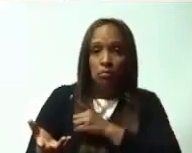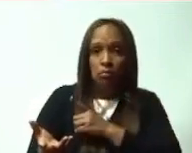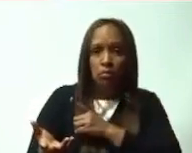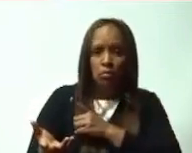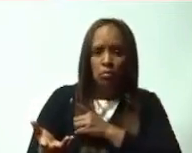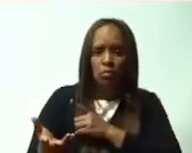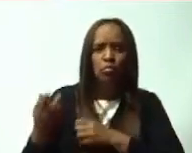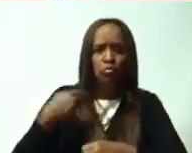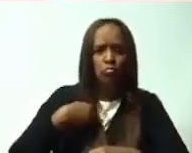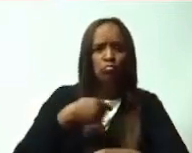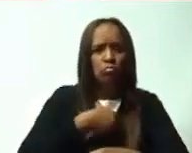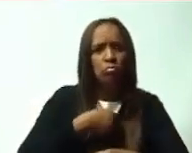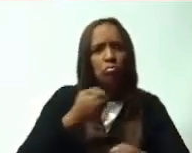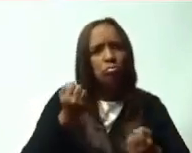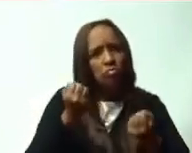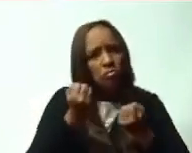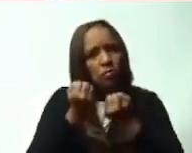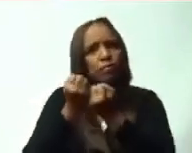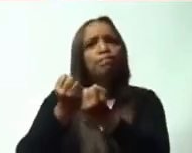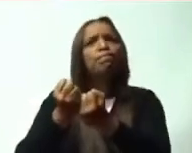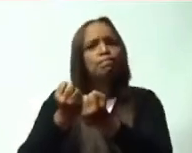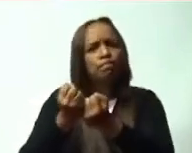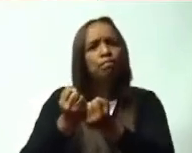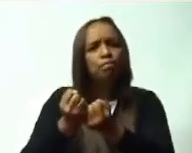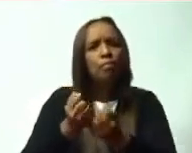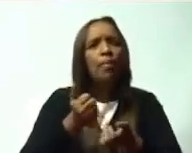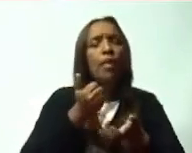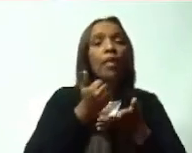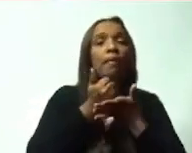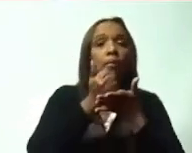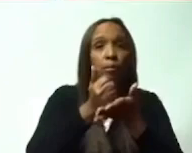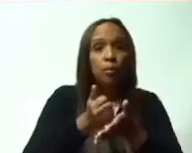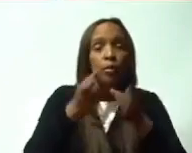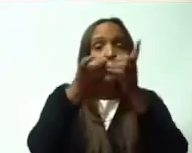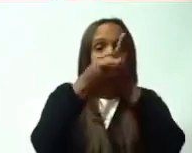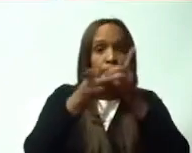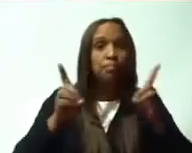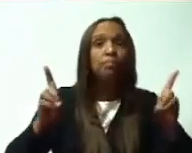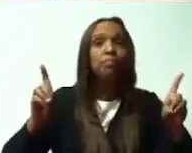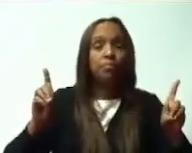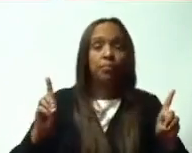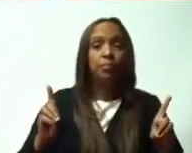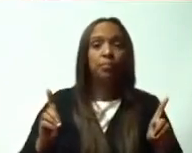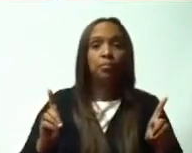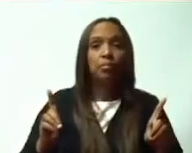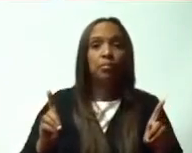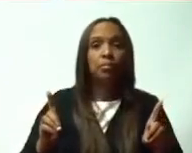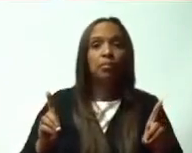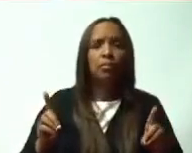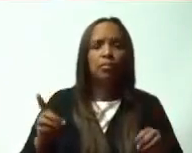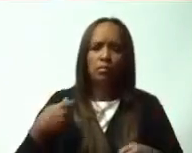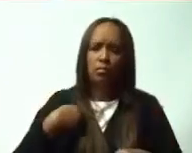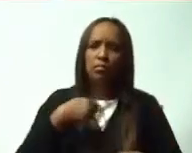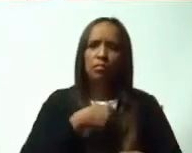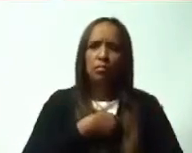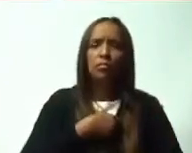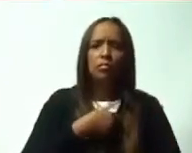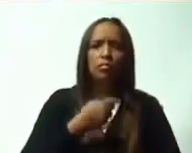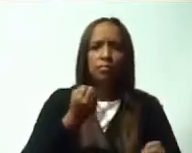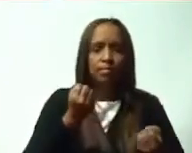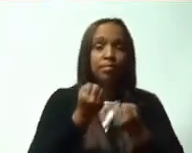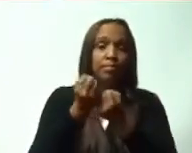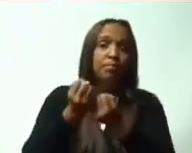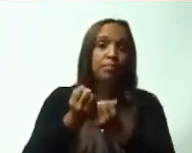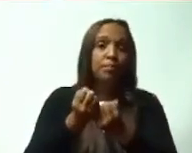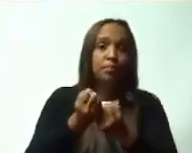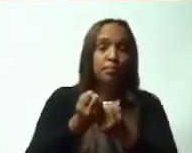gobernabilidad democrática del país. Creo que ganó la democracia. Una oposición no es la que